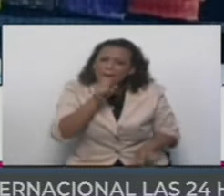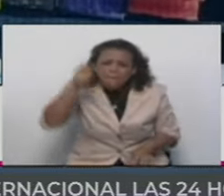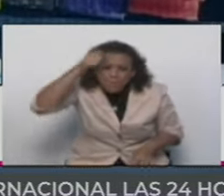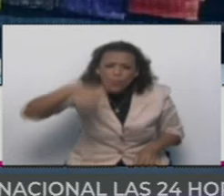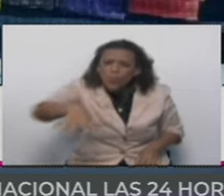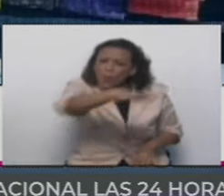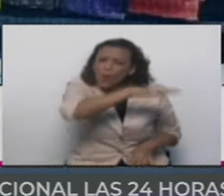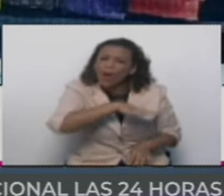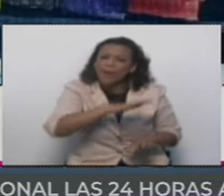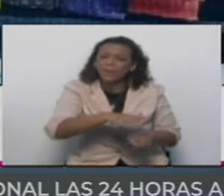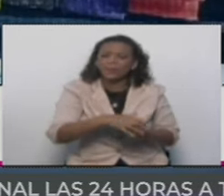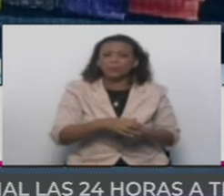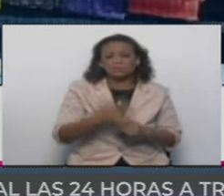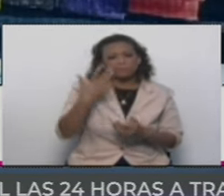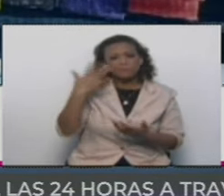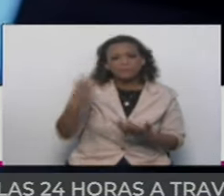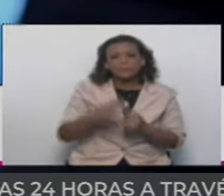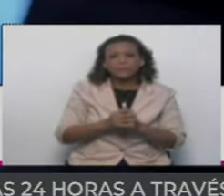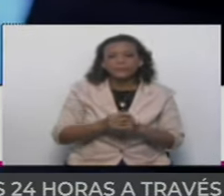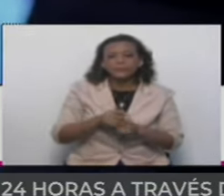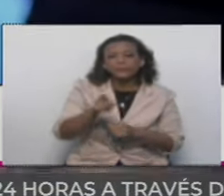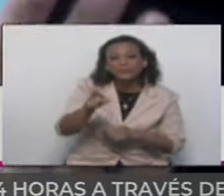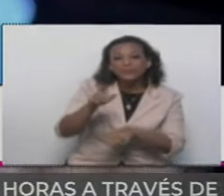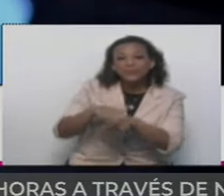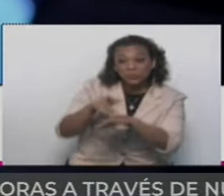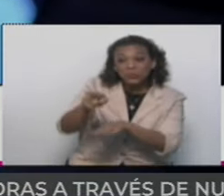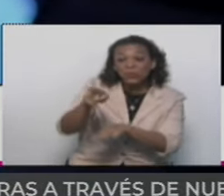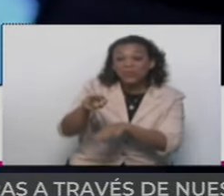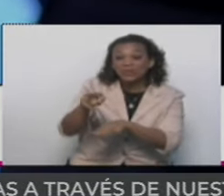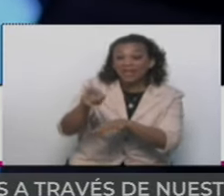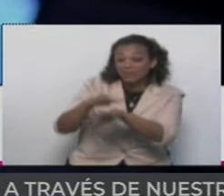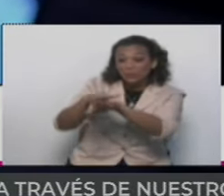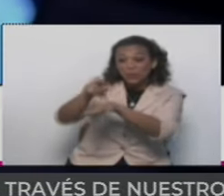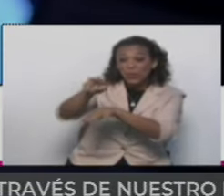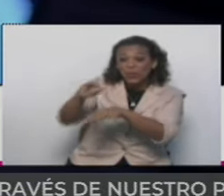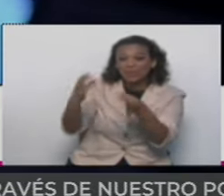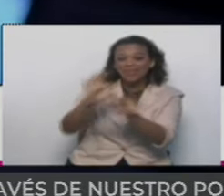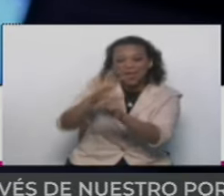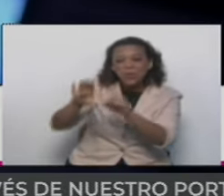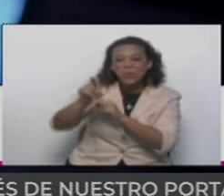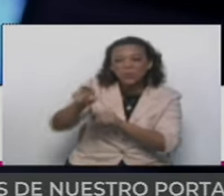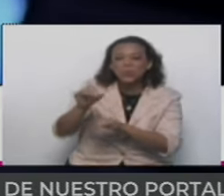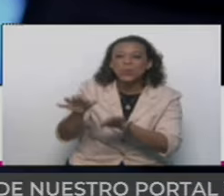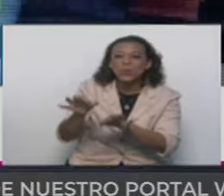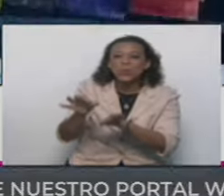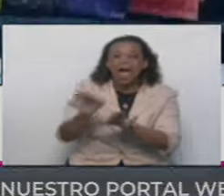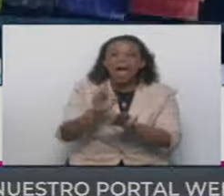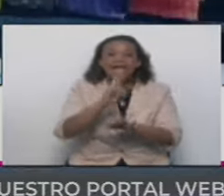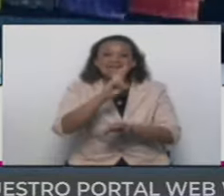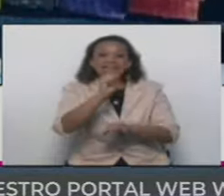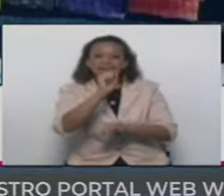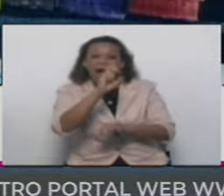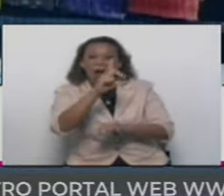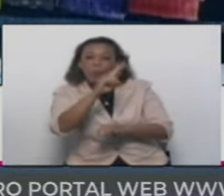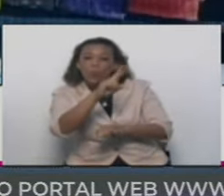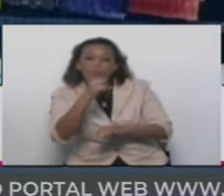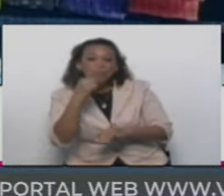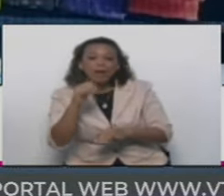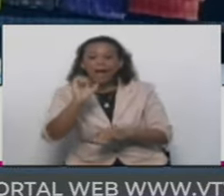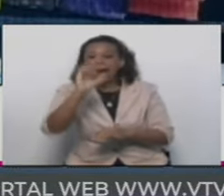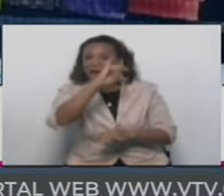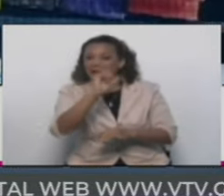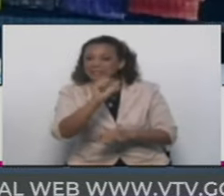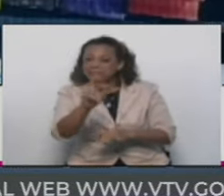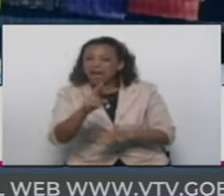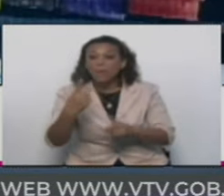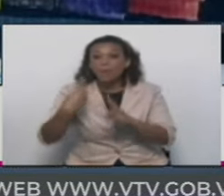aquí literario, ¿ah? Procede. Y Raúl Casal, procede. Y